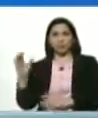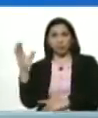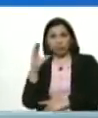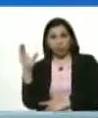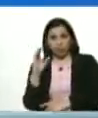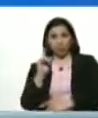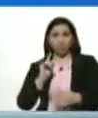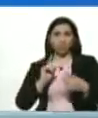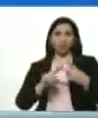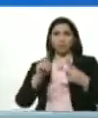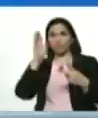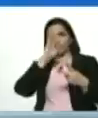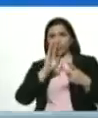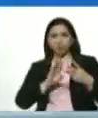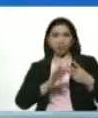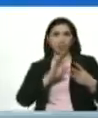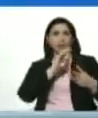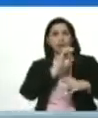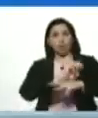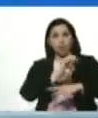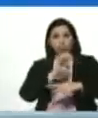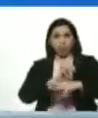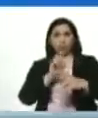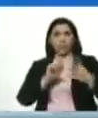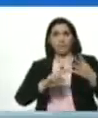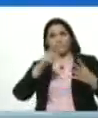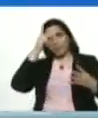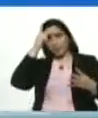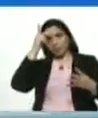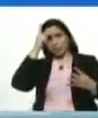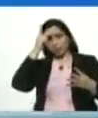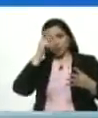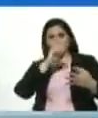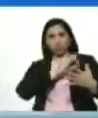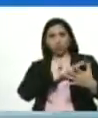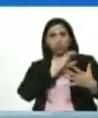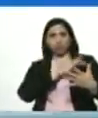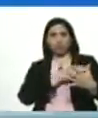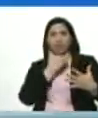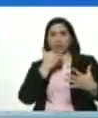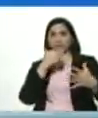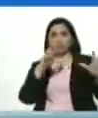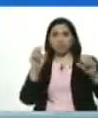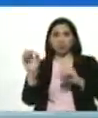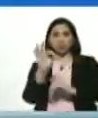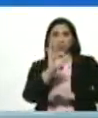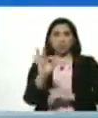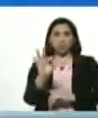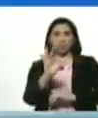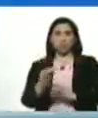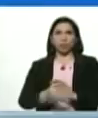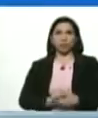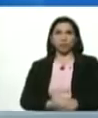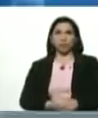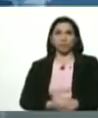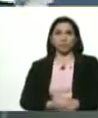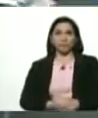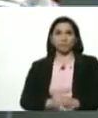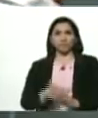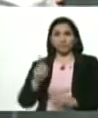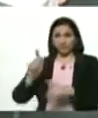brasil ecuador perú y chile casi el 80% son casos